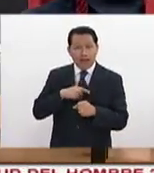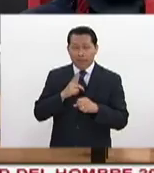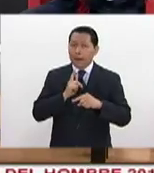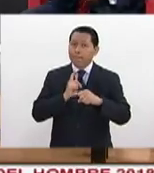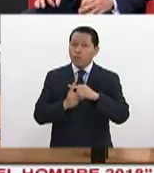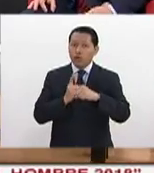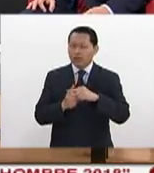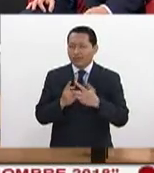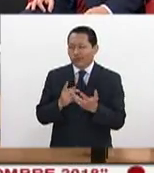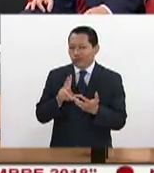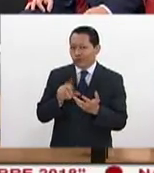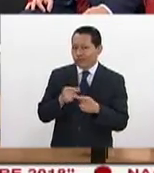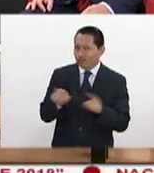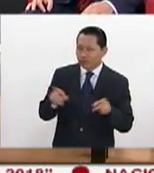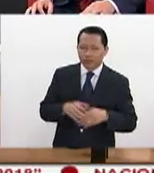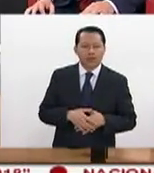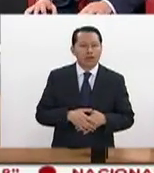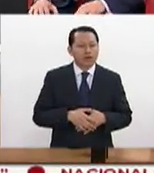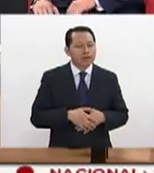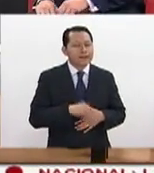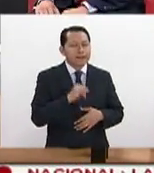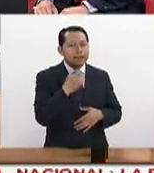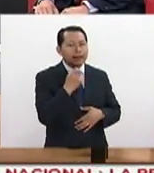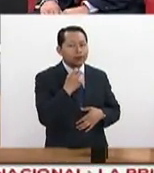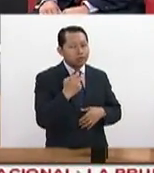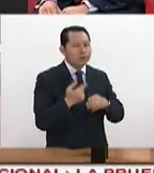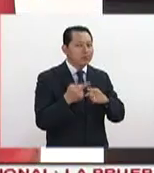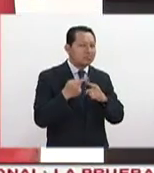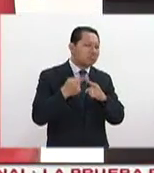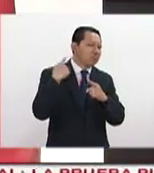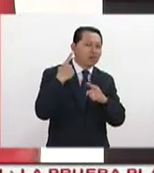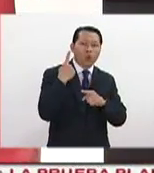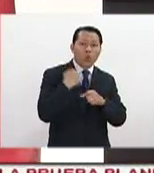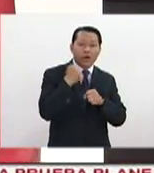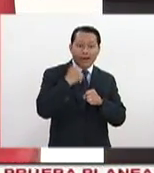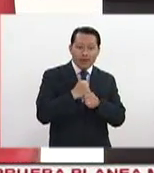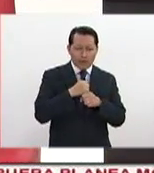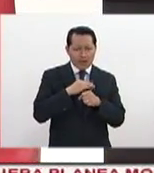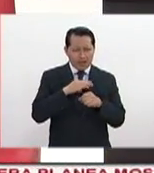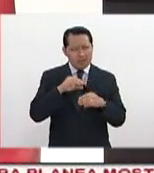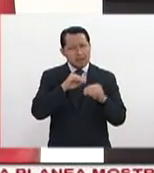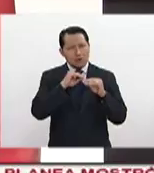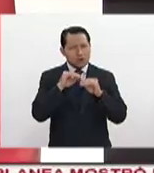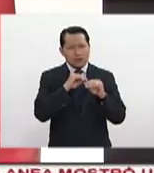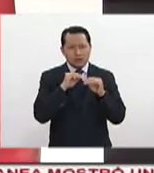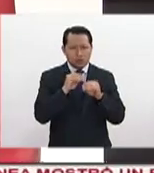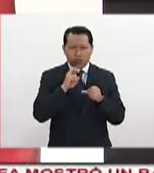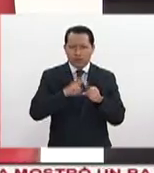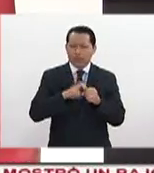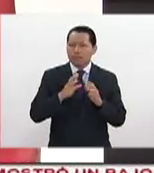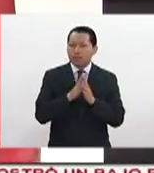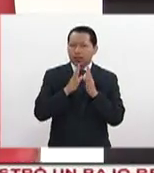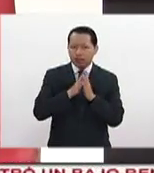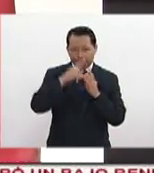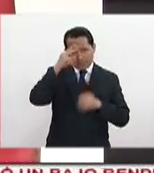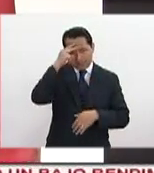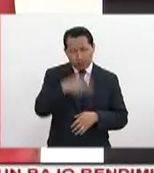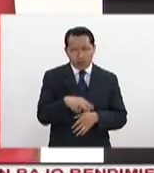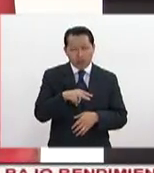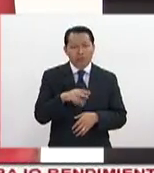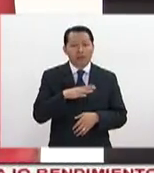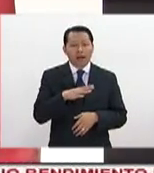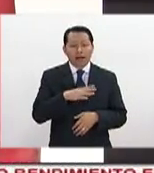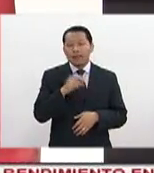positivas, en este caso no lo son? Así es, desde el año pasado había unas negociaciones en las que participaba México.